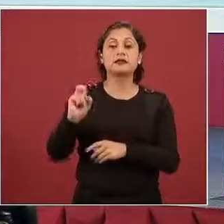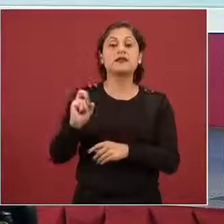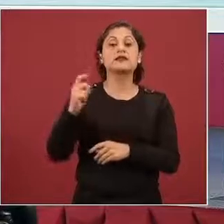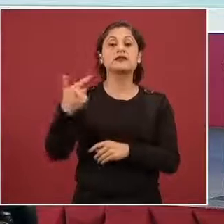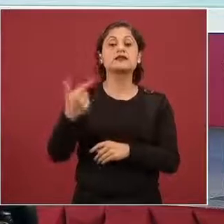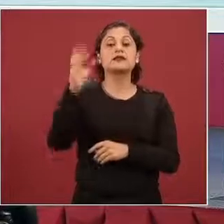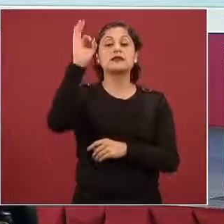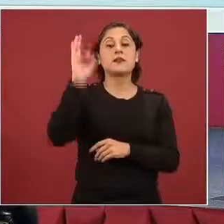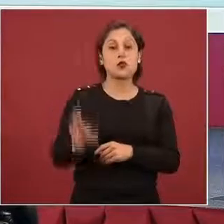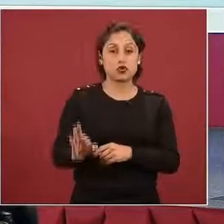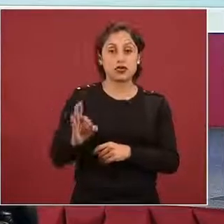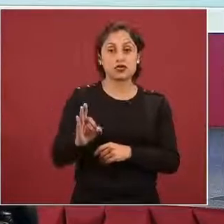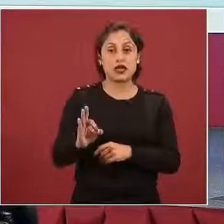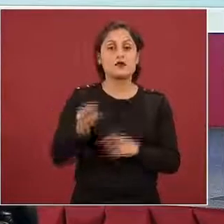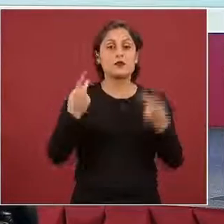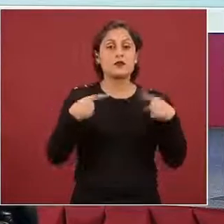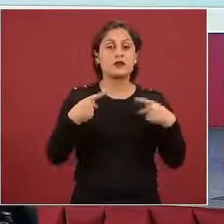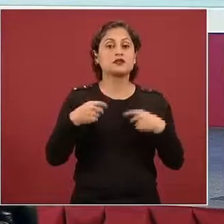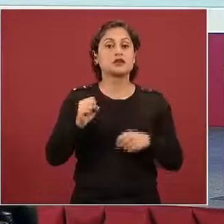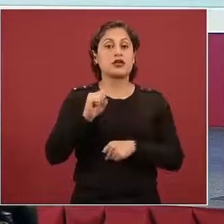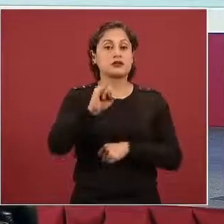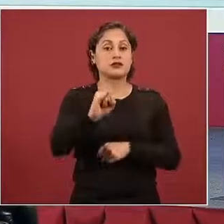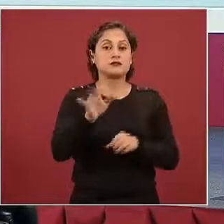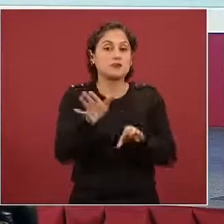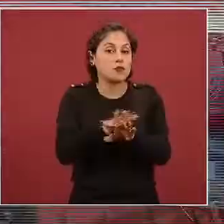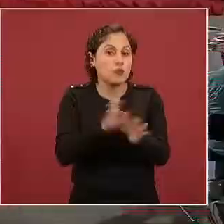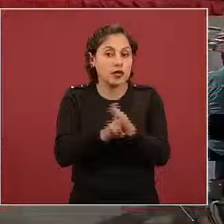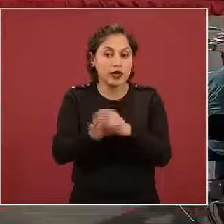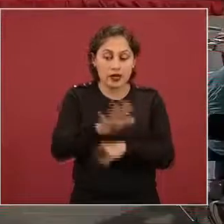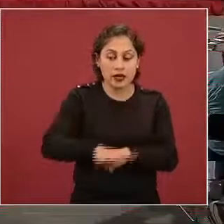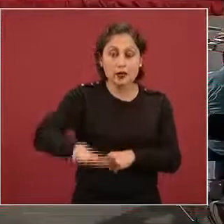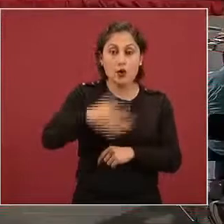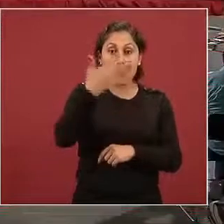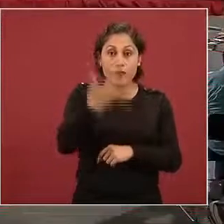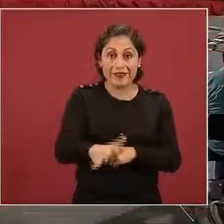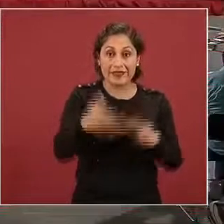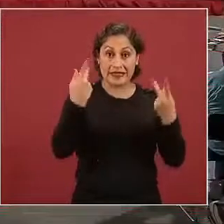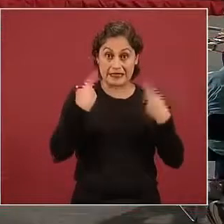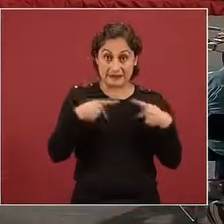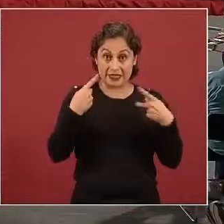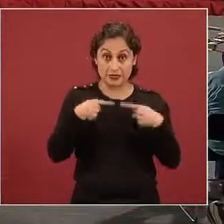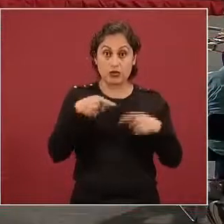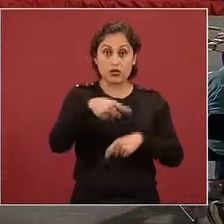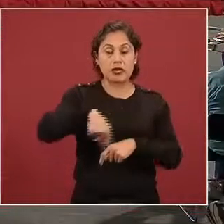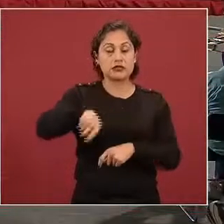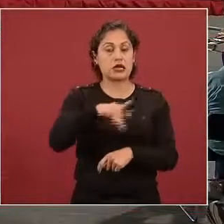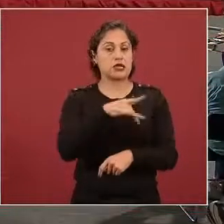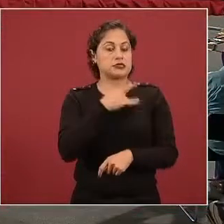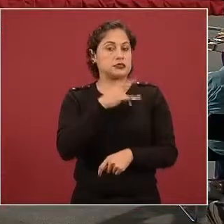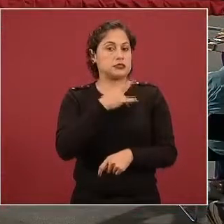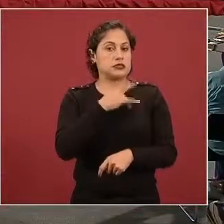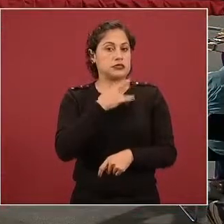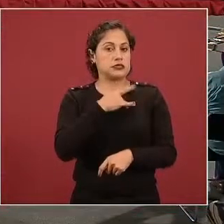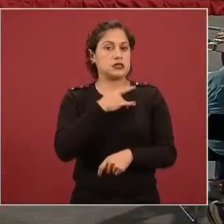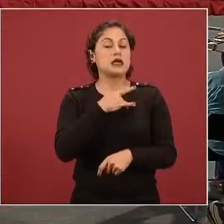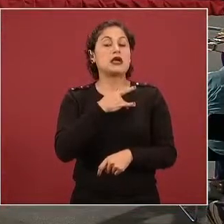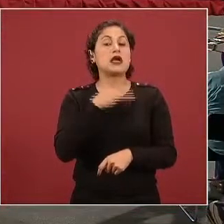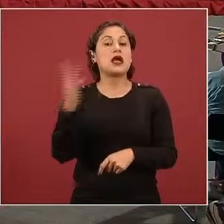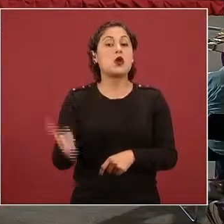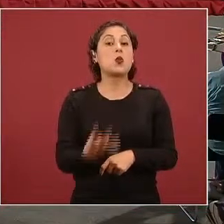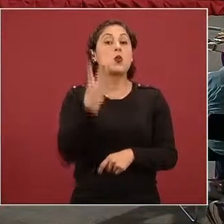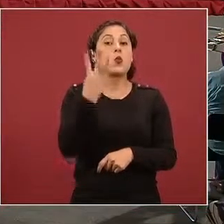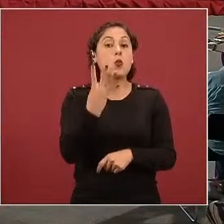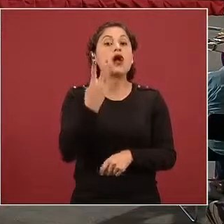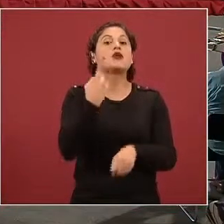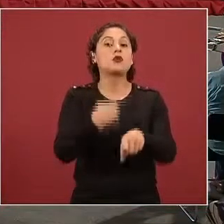es decir, menos de 4 de cada 10 personas que tenían el síndrome COVID tenían realmente COVID,